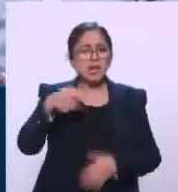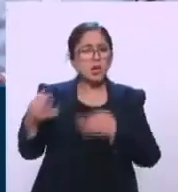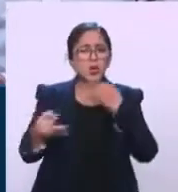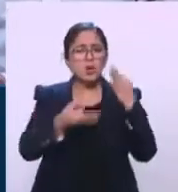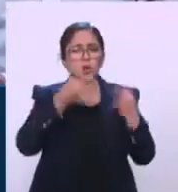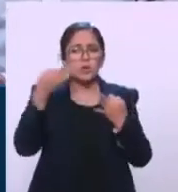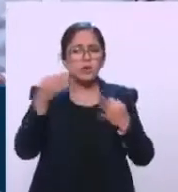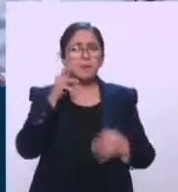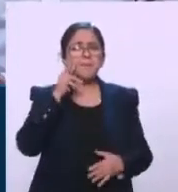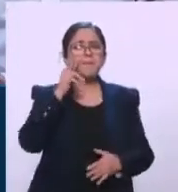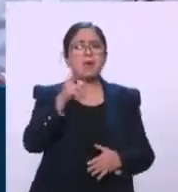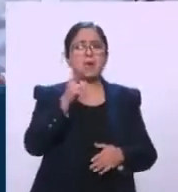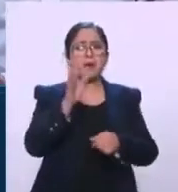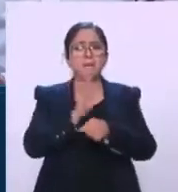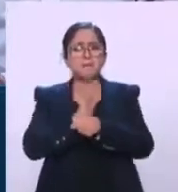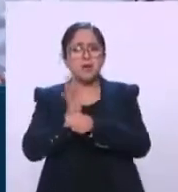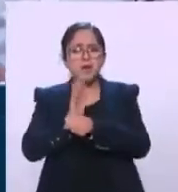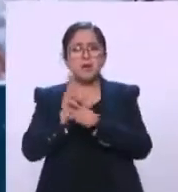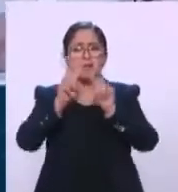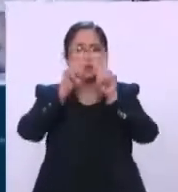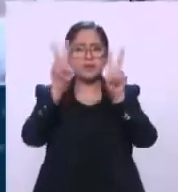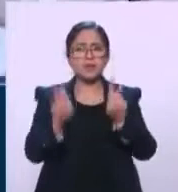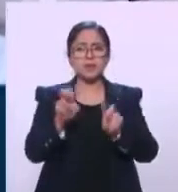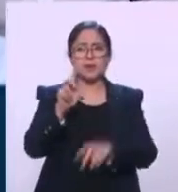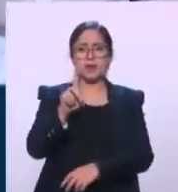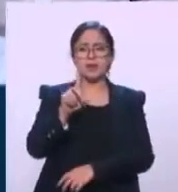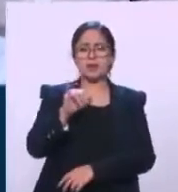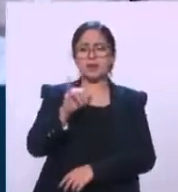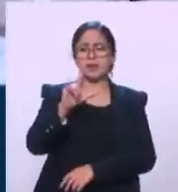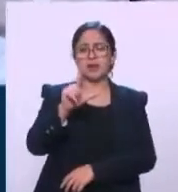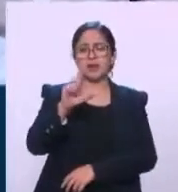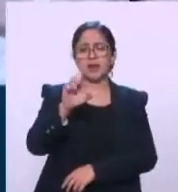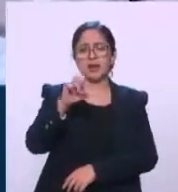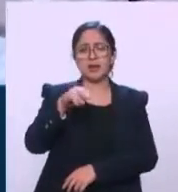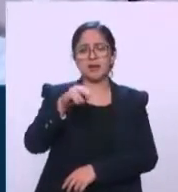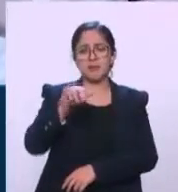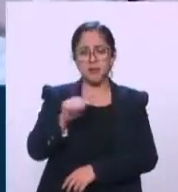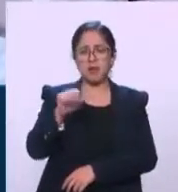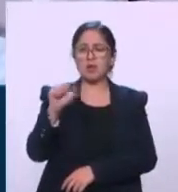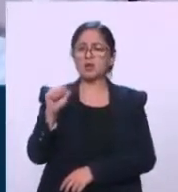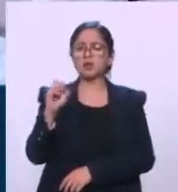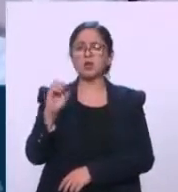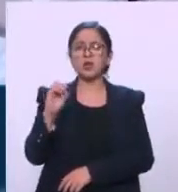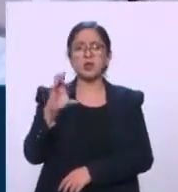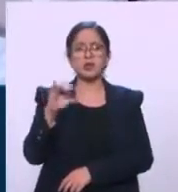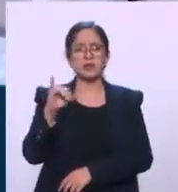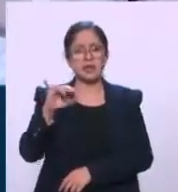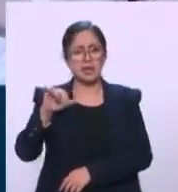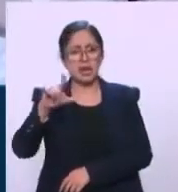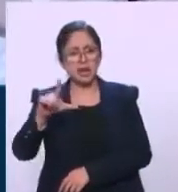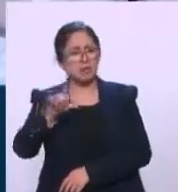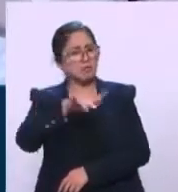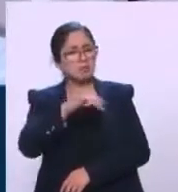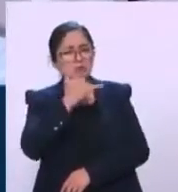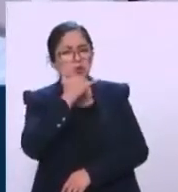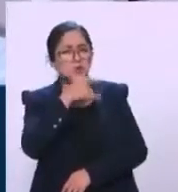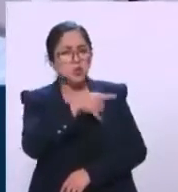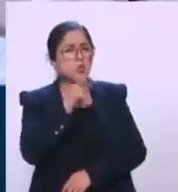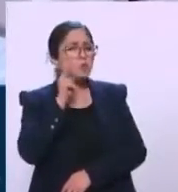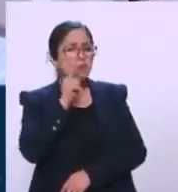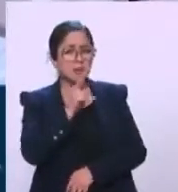esta película, El Dilema Social, pero que habla justamente de eso. ¿A ti qué te pareció esta película,